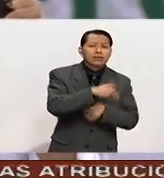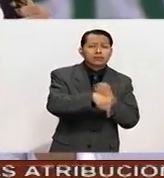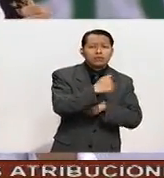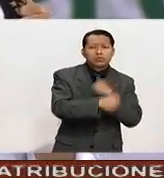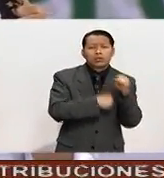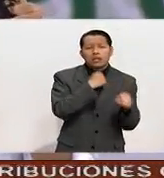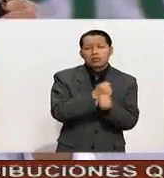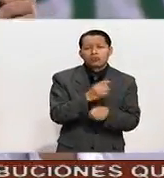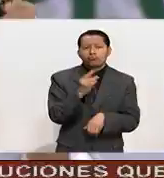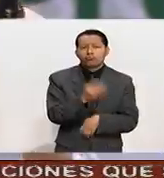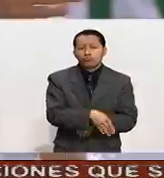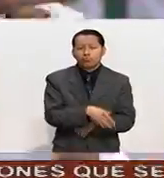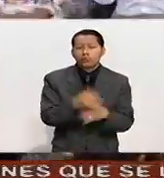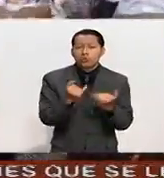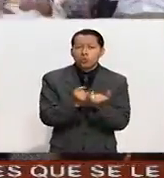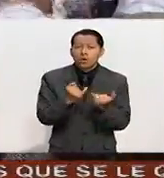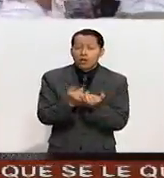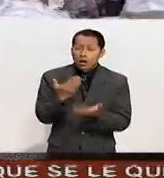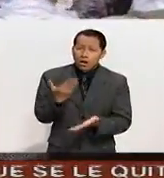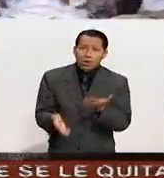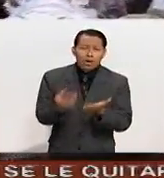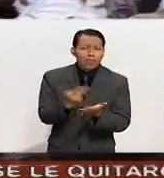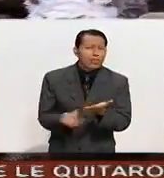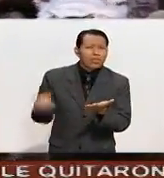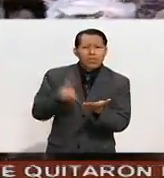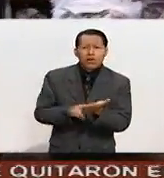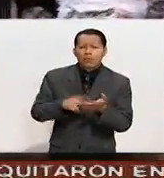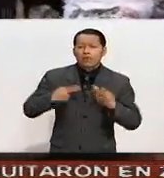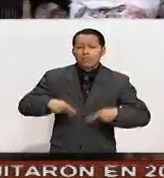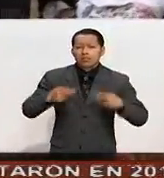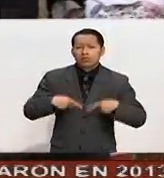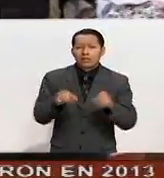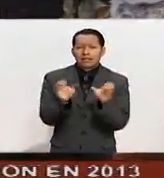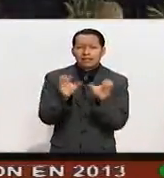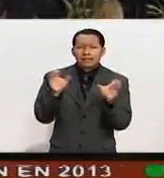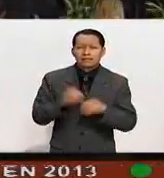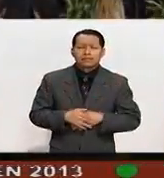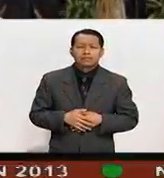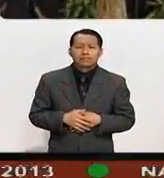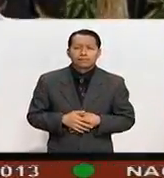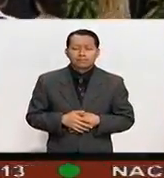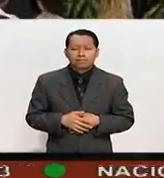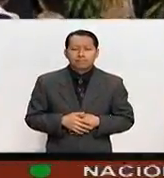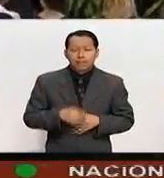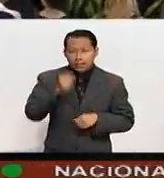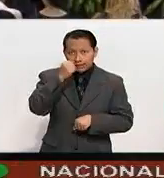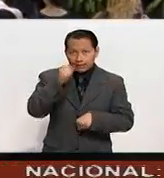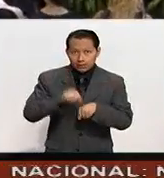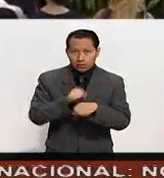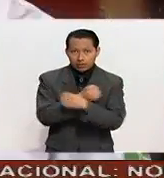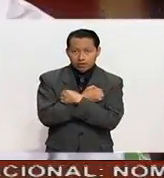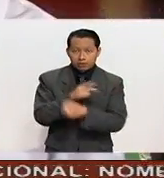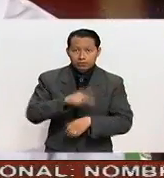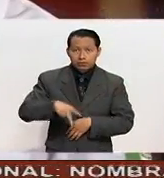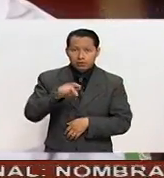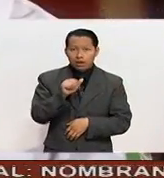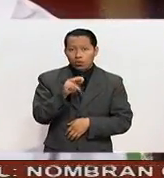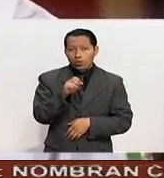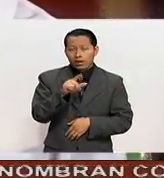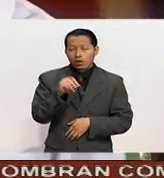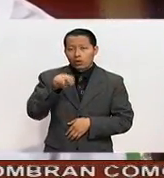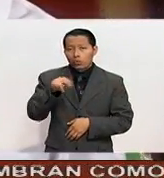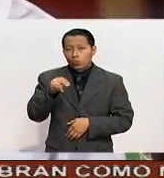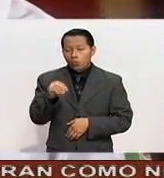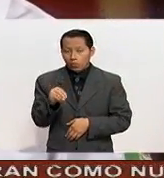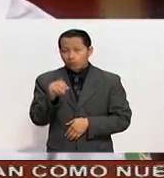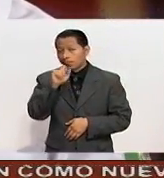años anteriores, el doble de personas certificadas. El secretario de Educación Pública, Aurelio Nuño, dijo